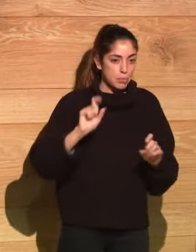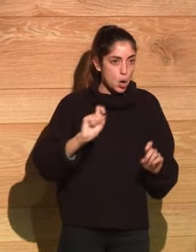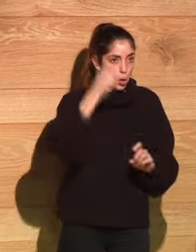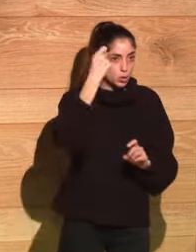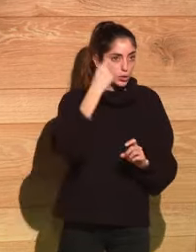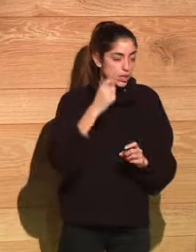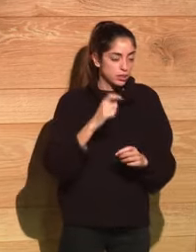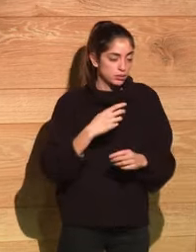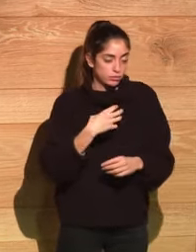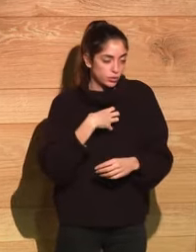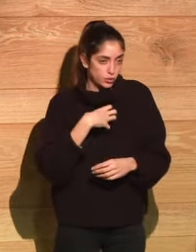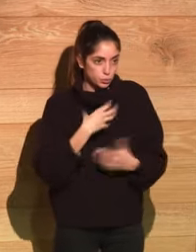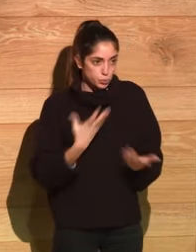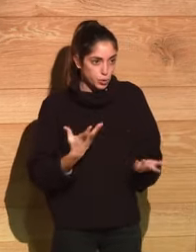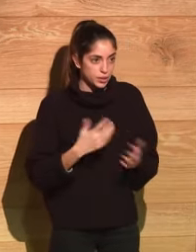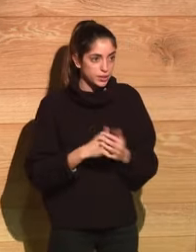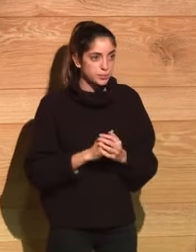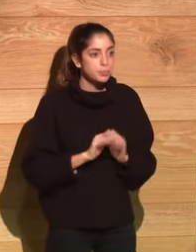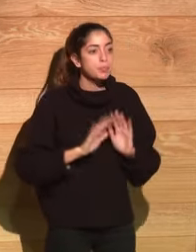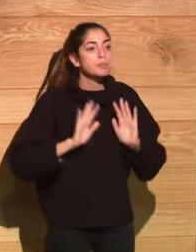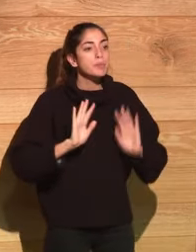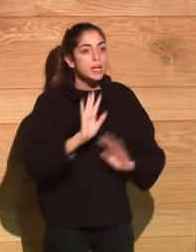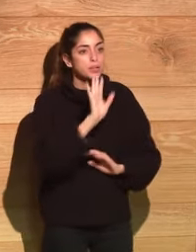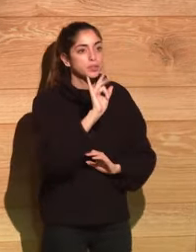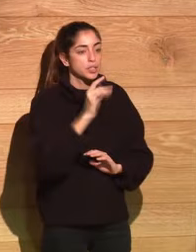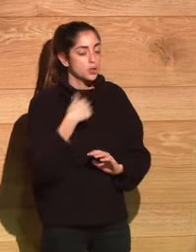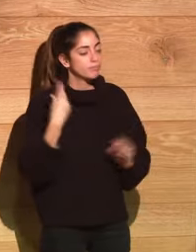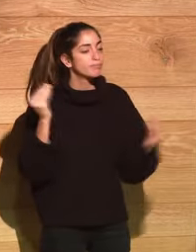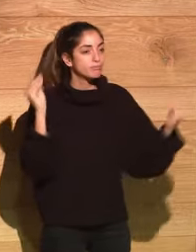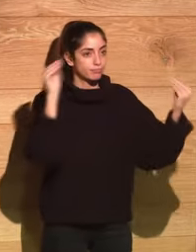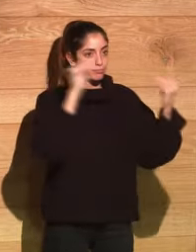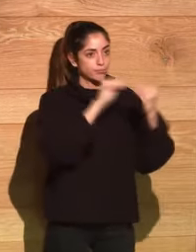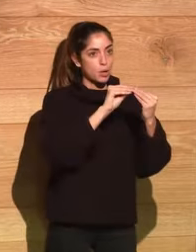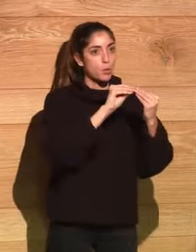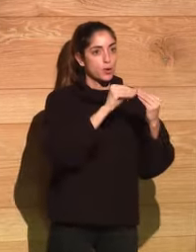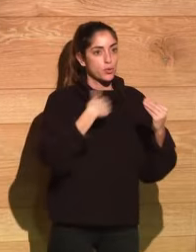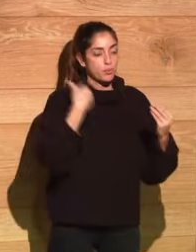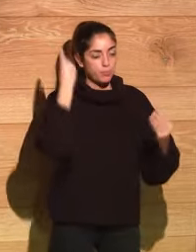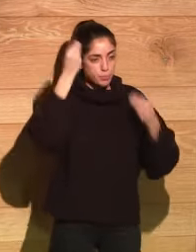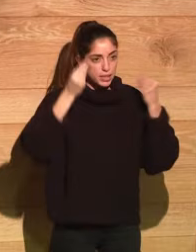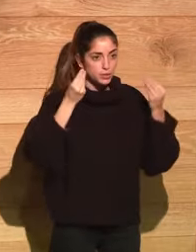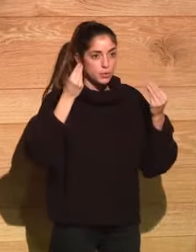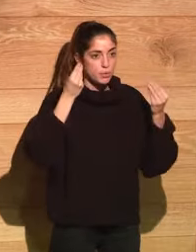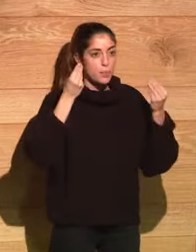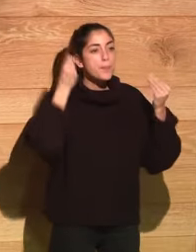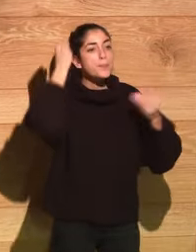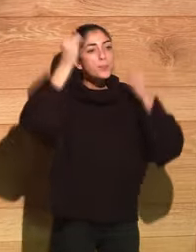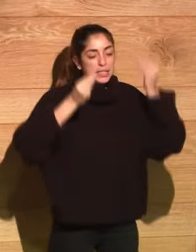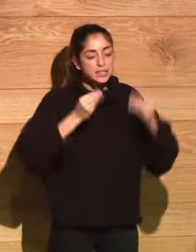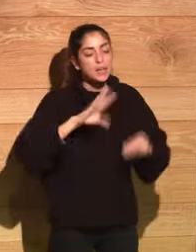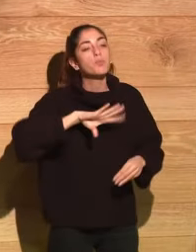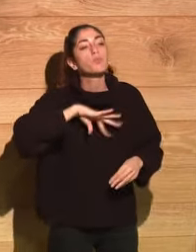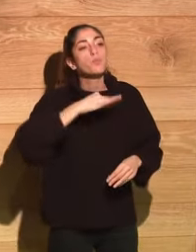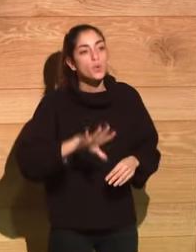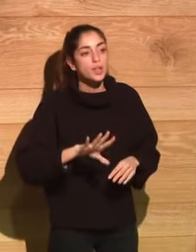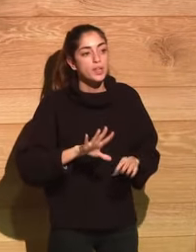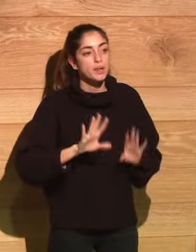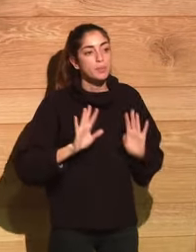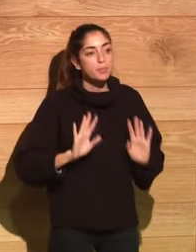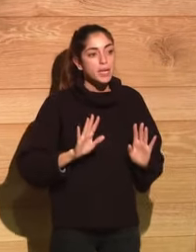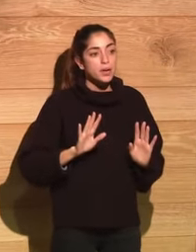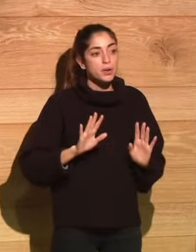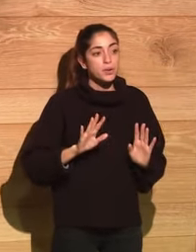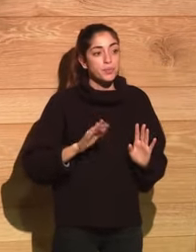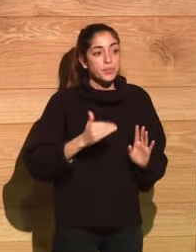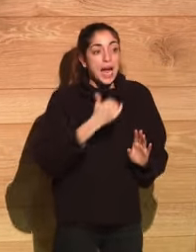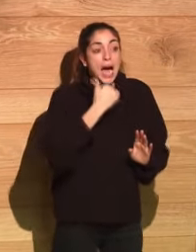metafóricos. Pero sí, estoy de acuerdo contigo. Claro que se puede pensar. Y de hecho, el verdadero objeto del pensamiento